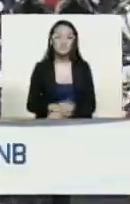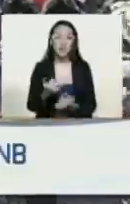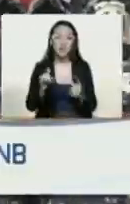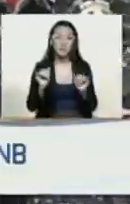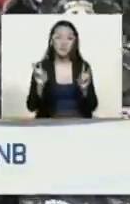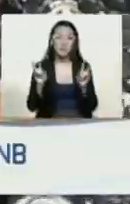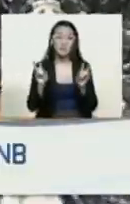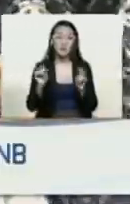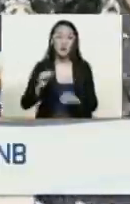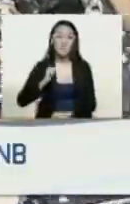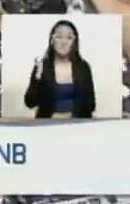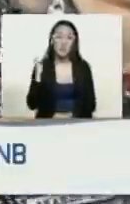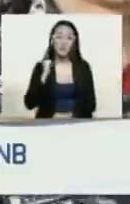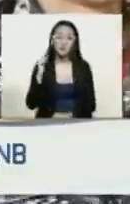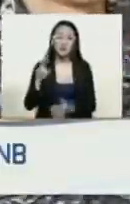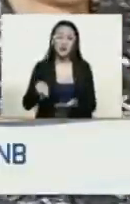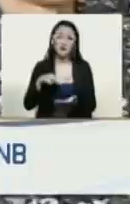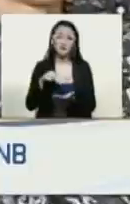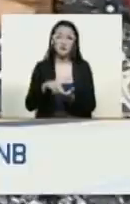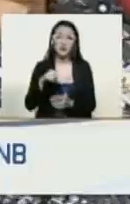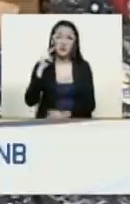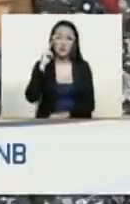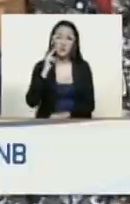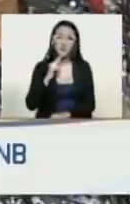La Policía Nacional Bolivariana,